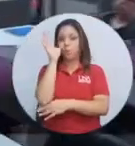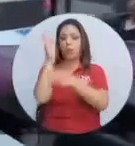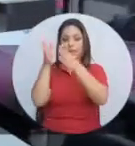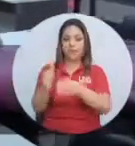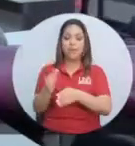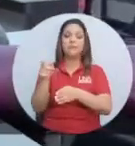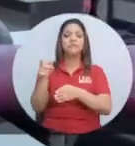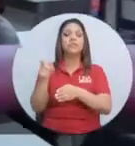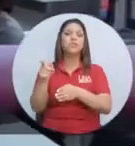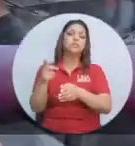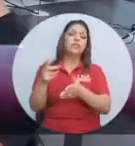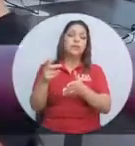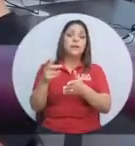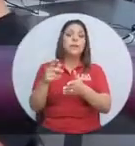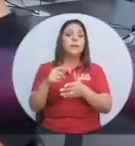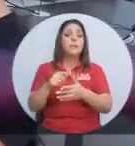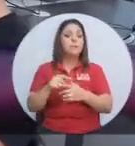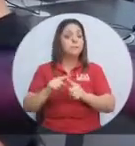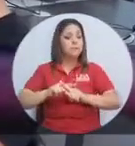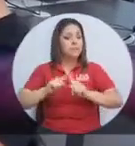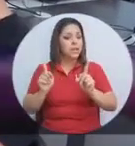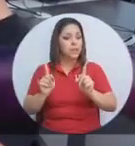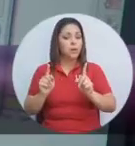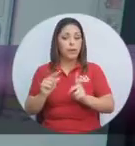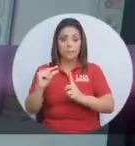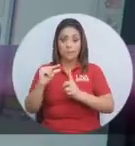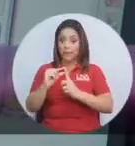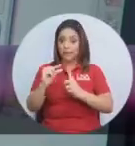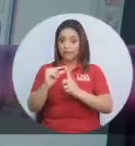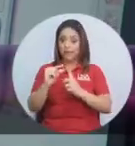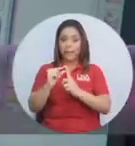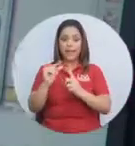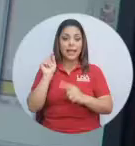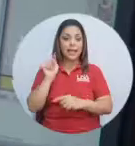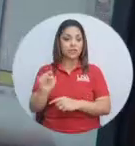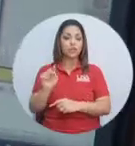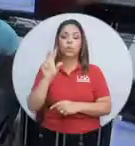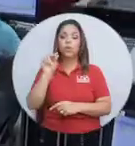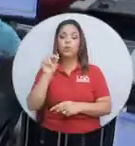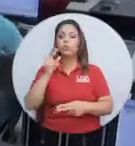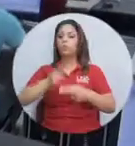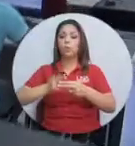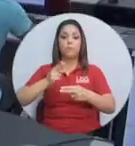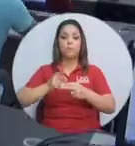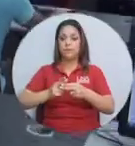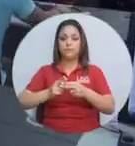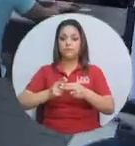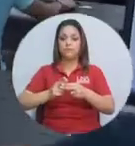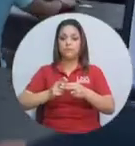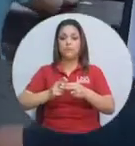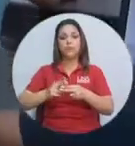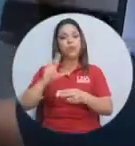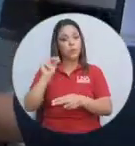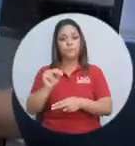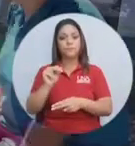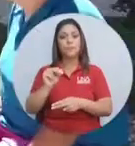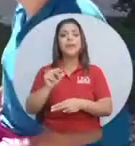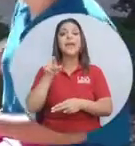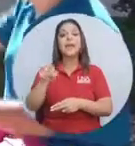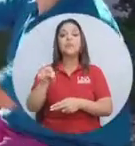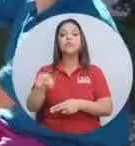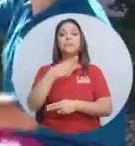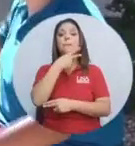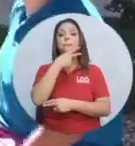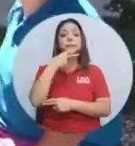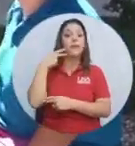grupito completo. Y lo que pasa es que el bully no es un sustantivo, no es un nombre propio, no hace a una persona,